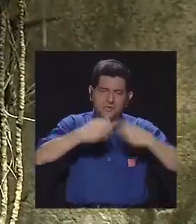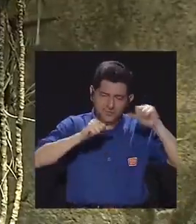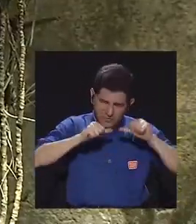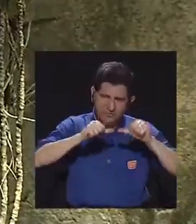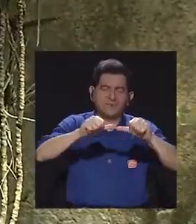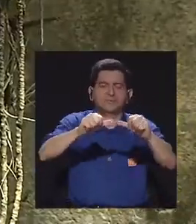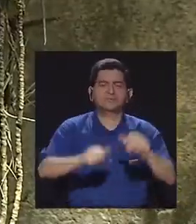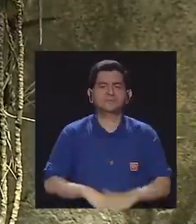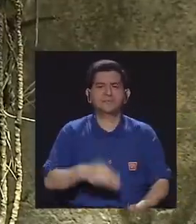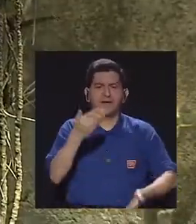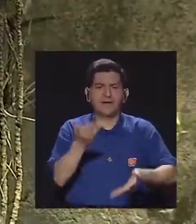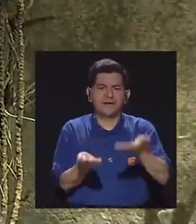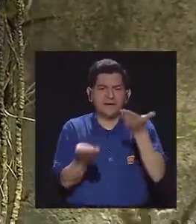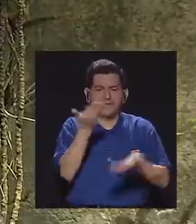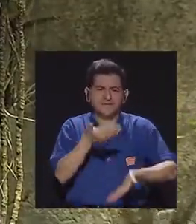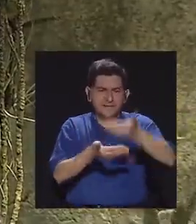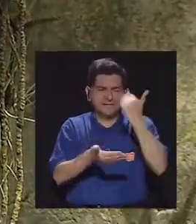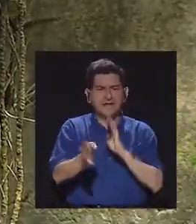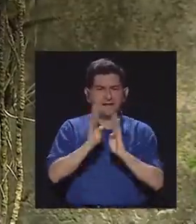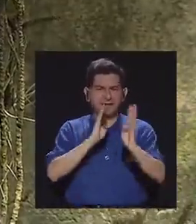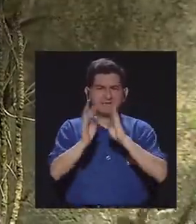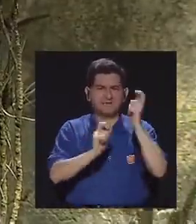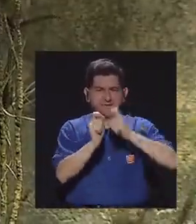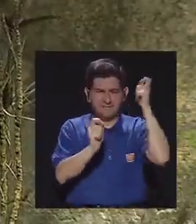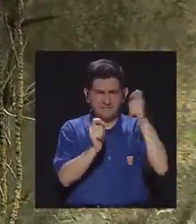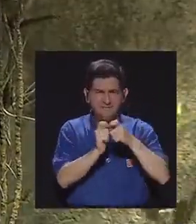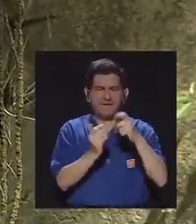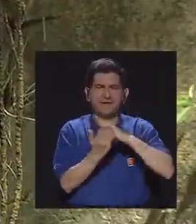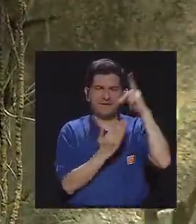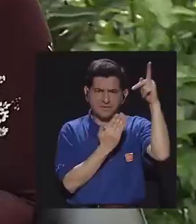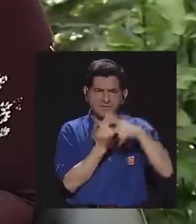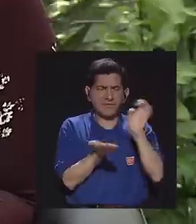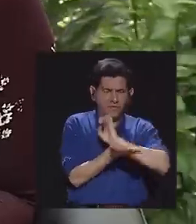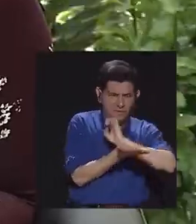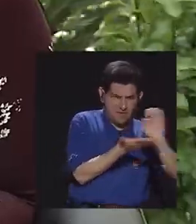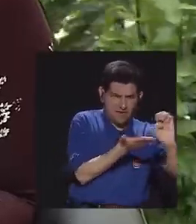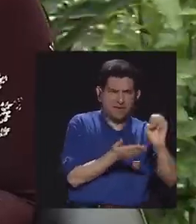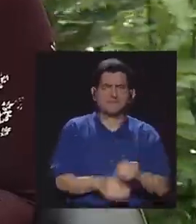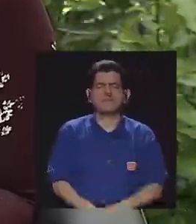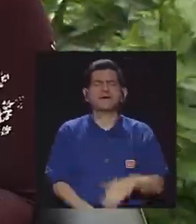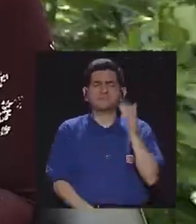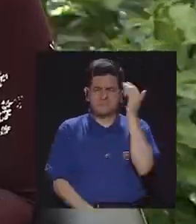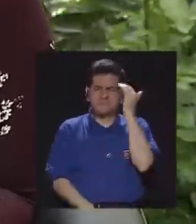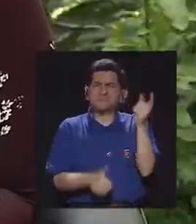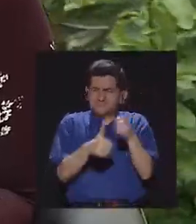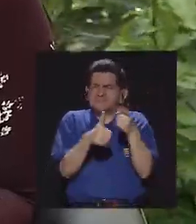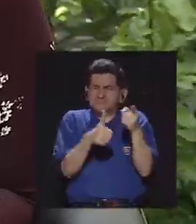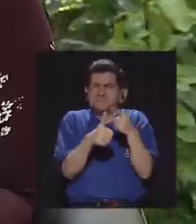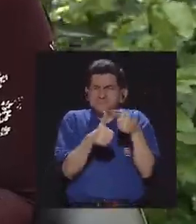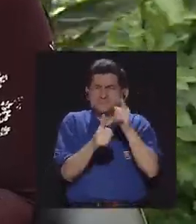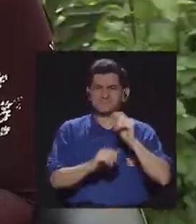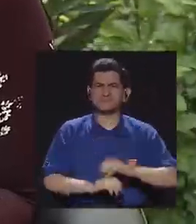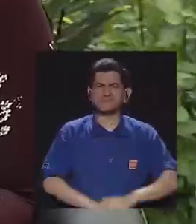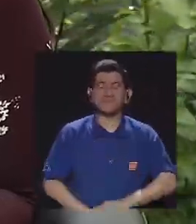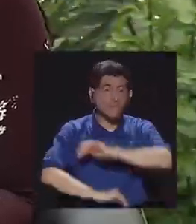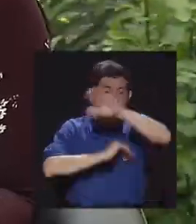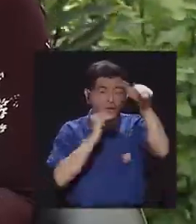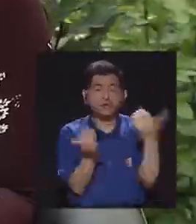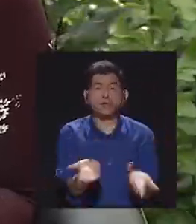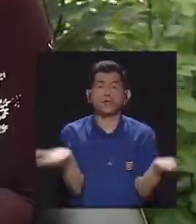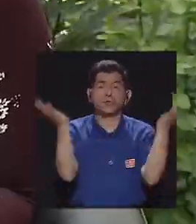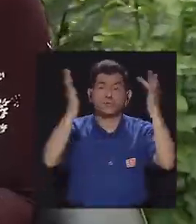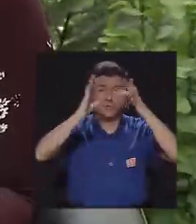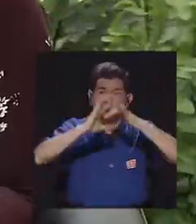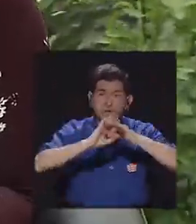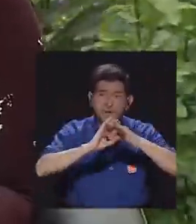problemático. Quizás antes de conversar acerca específicamente del programa de prevención, sí nos gustaría conocer todo lo que